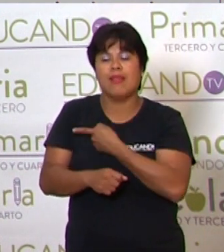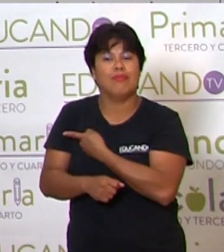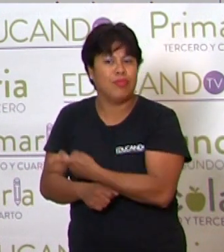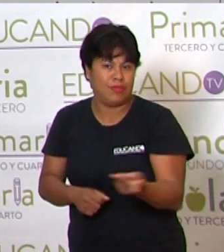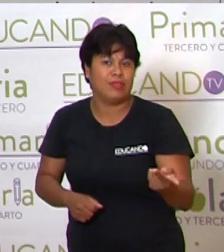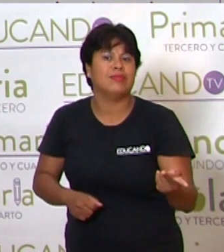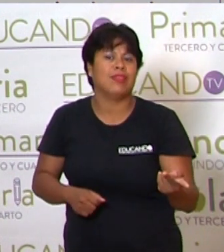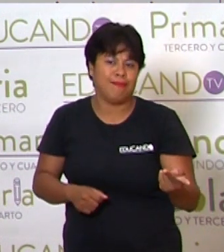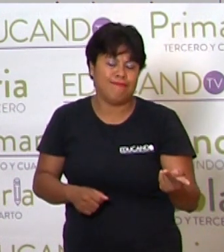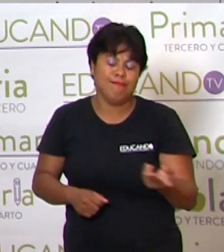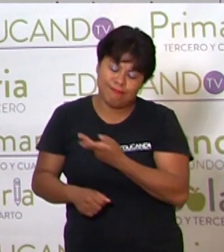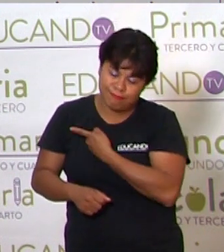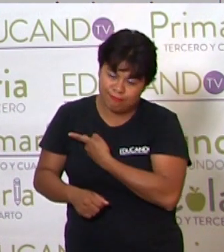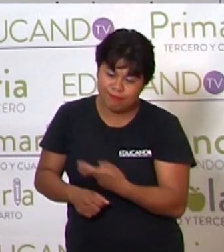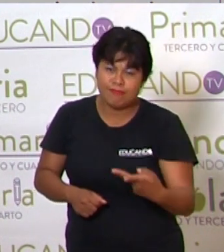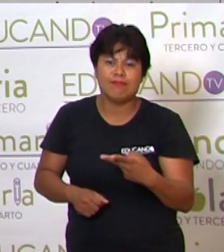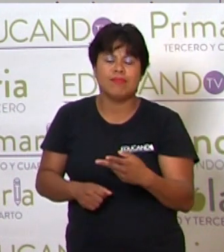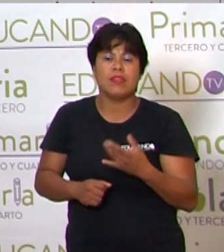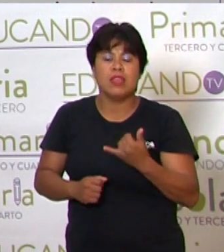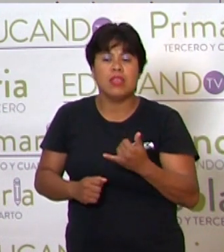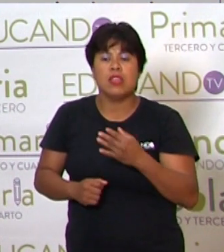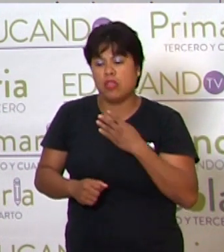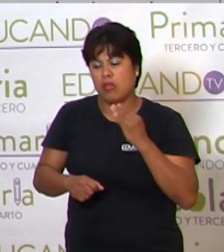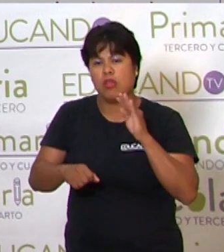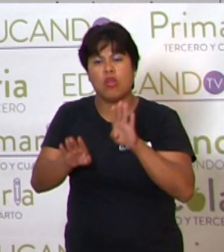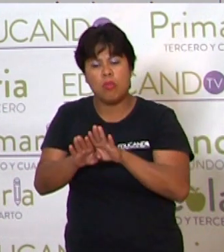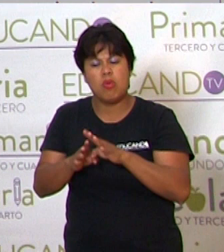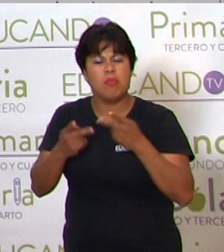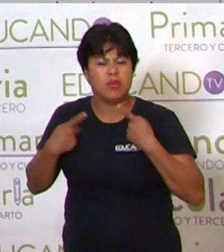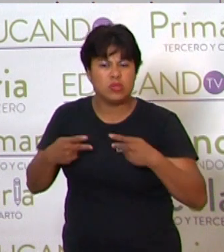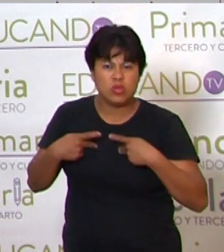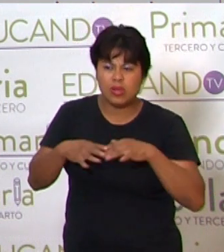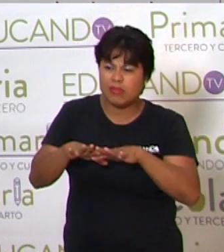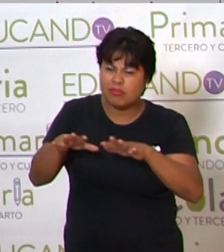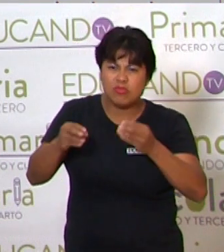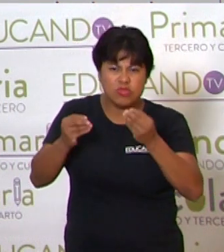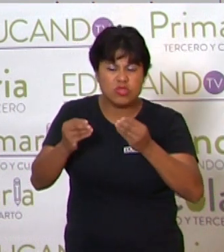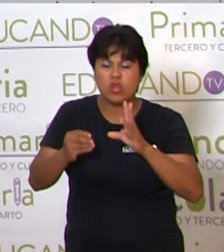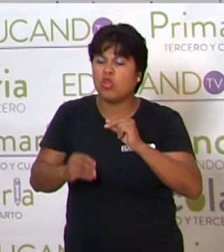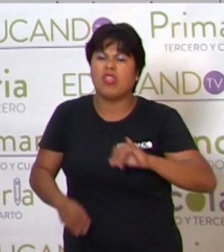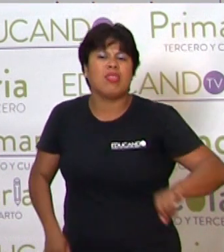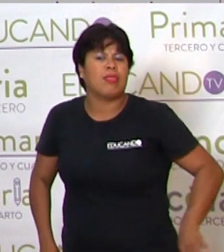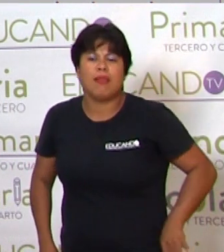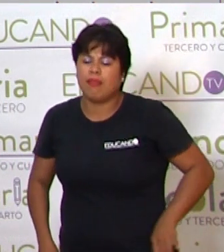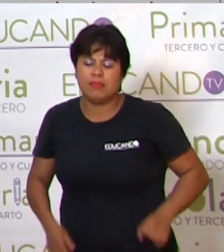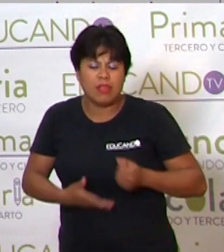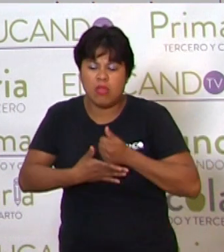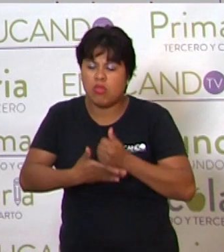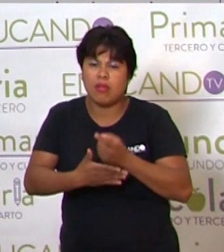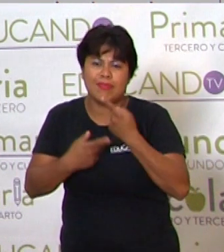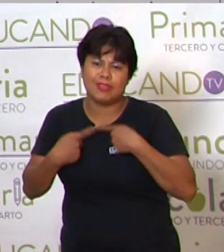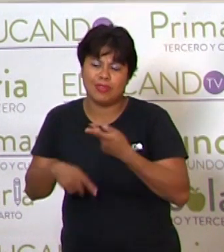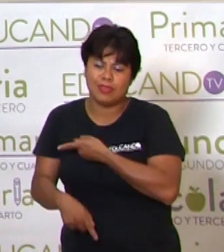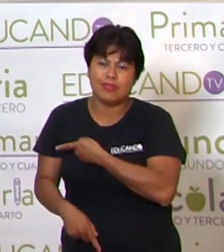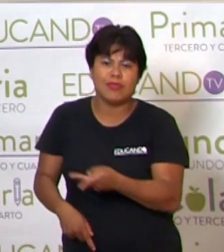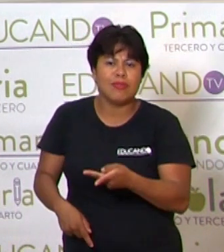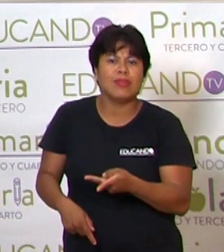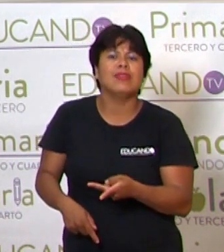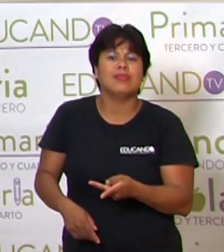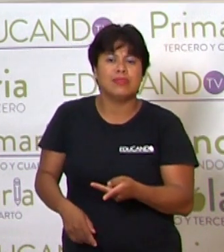pobreza, ¿verdad? La pobreza y cómo la mayoría de la gente no está interesada en ayudar a los